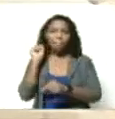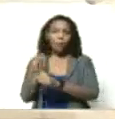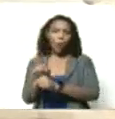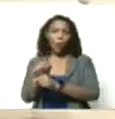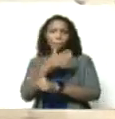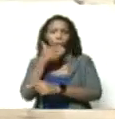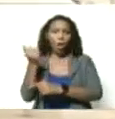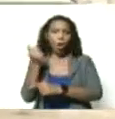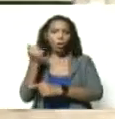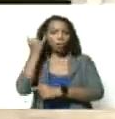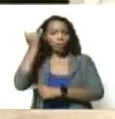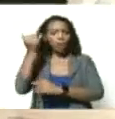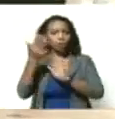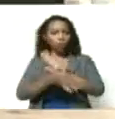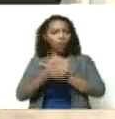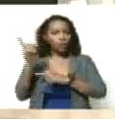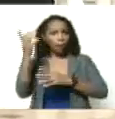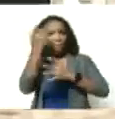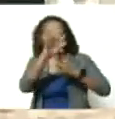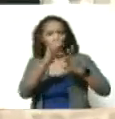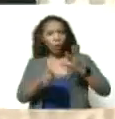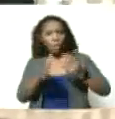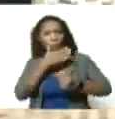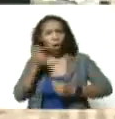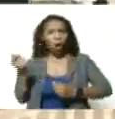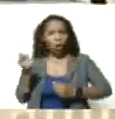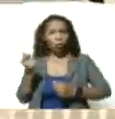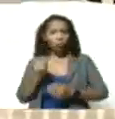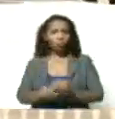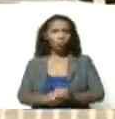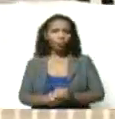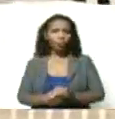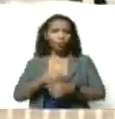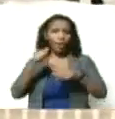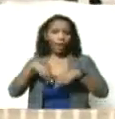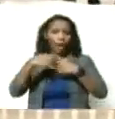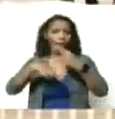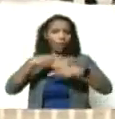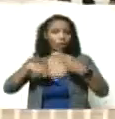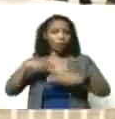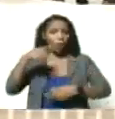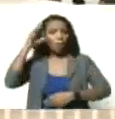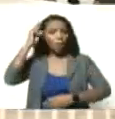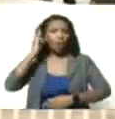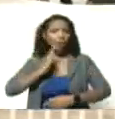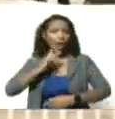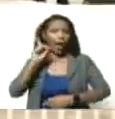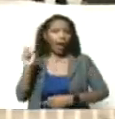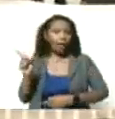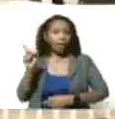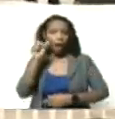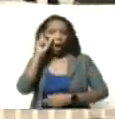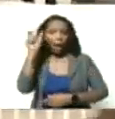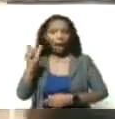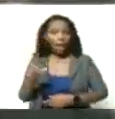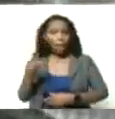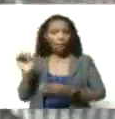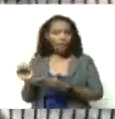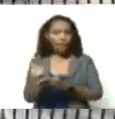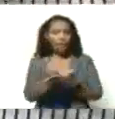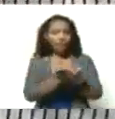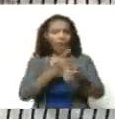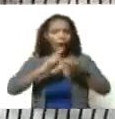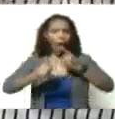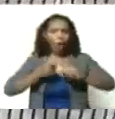mejor cronista, ha sido calificado el mejor cronista de la revolución bolivariana. Es Earle el que recogió las